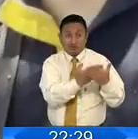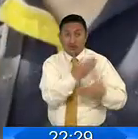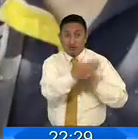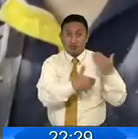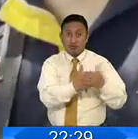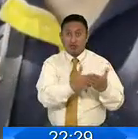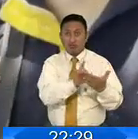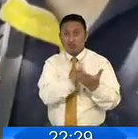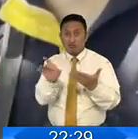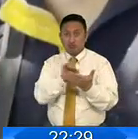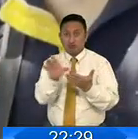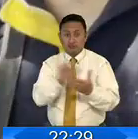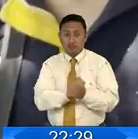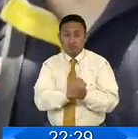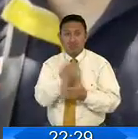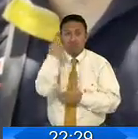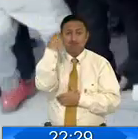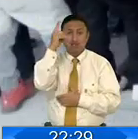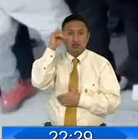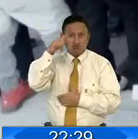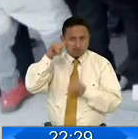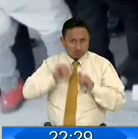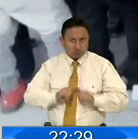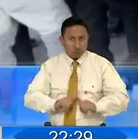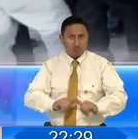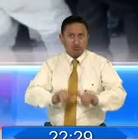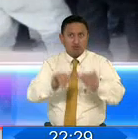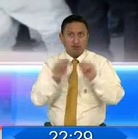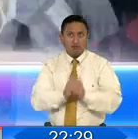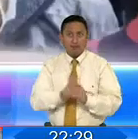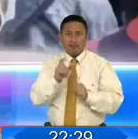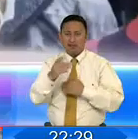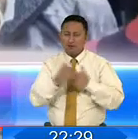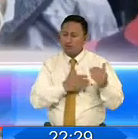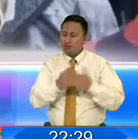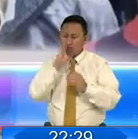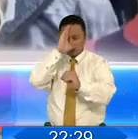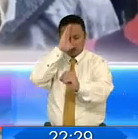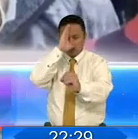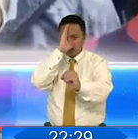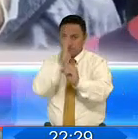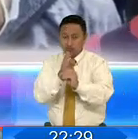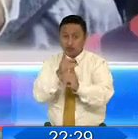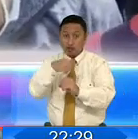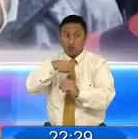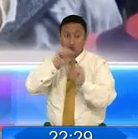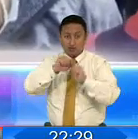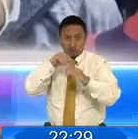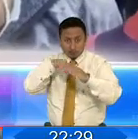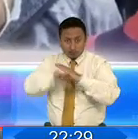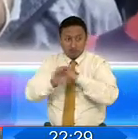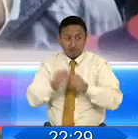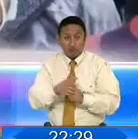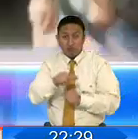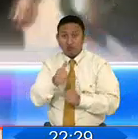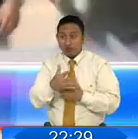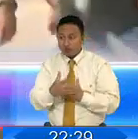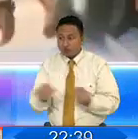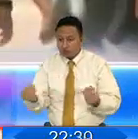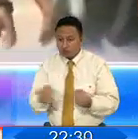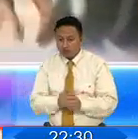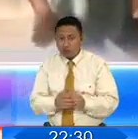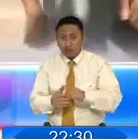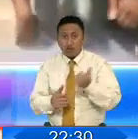deportados, pero hay miles que continúan. Continúan sin que nada más importe, algunos consiguiéndolo, otros desapareciendo y